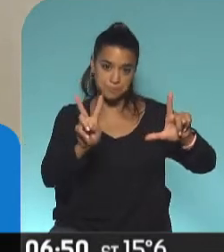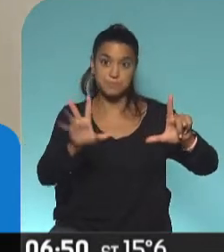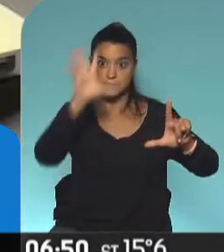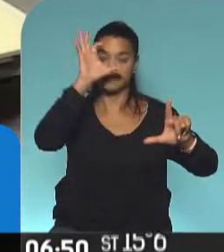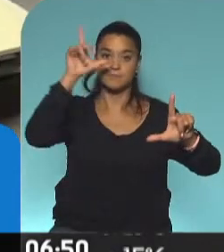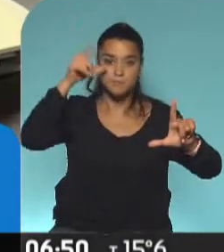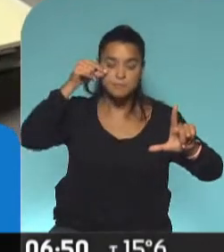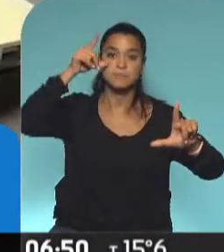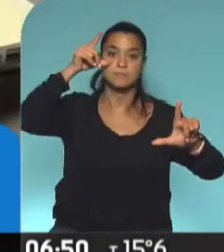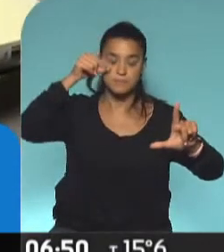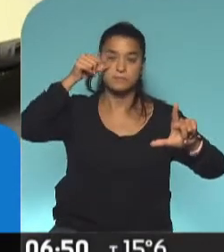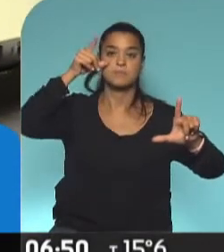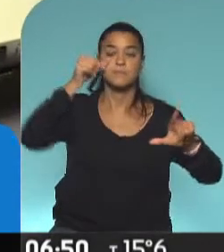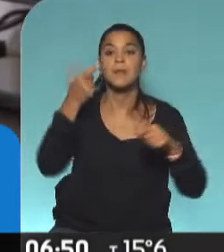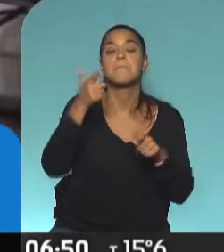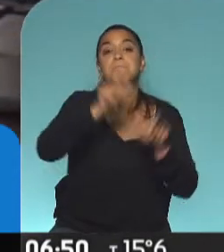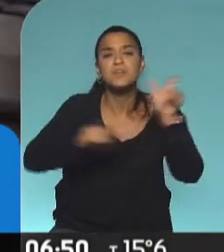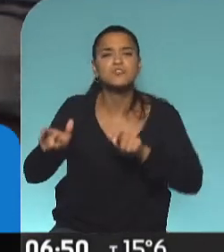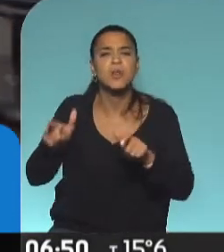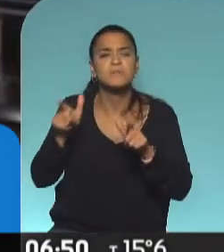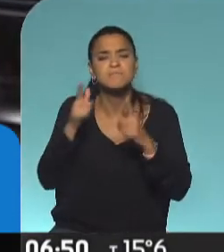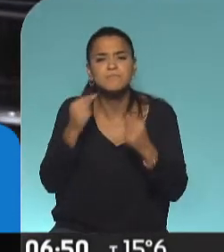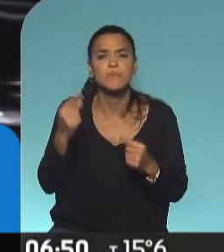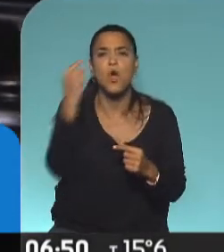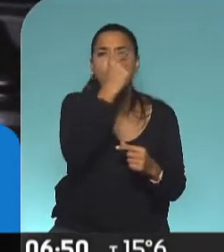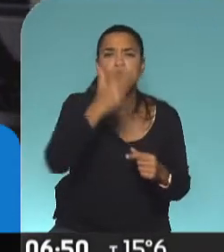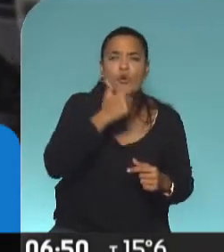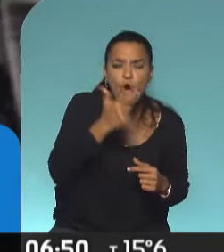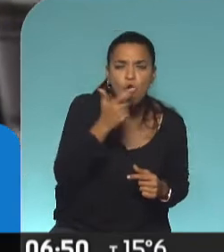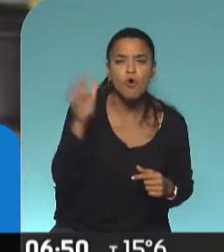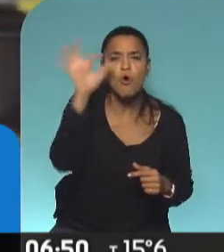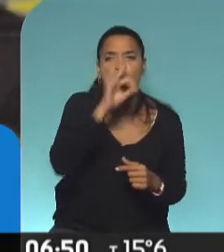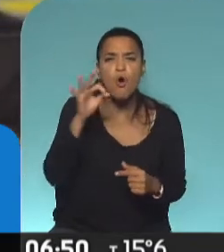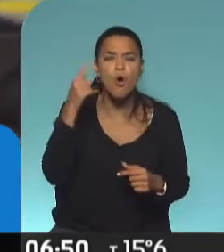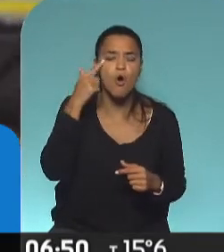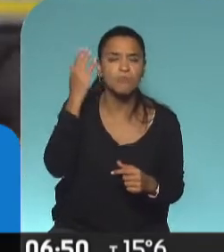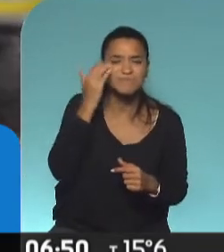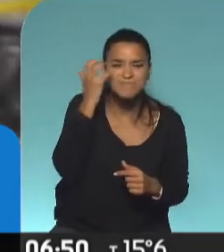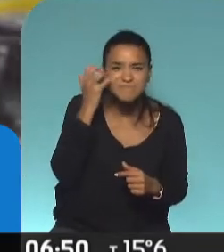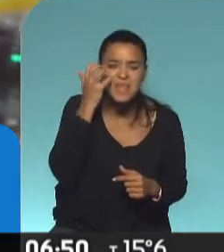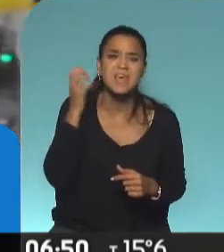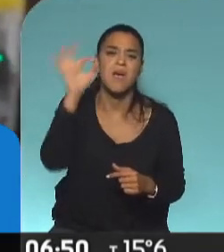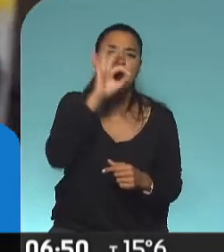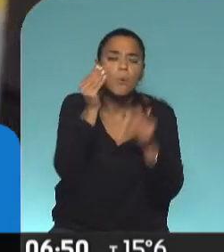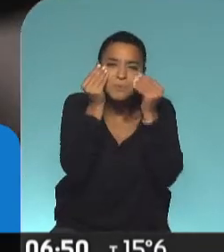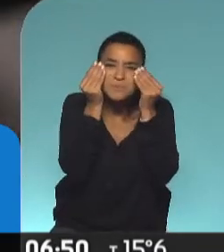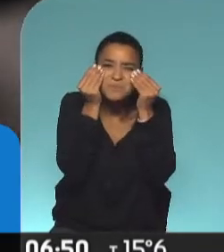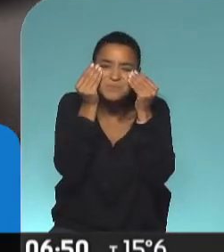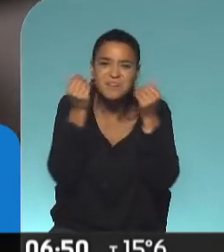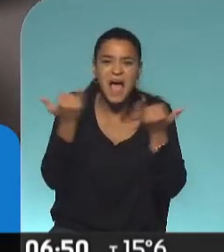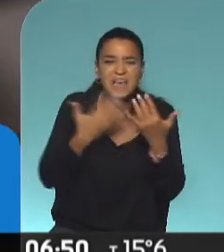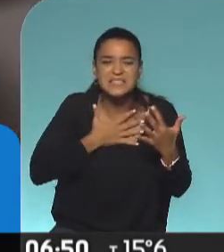el parpadear. Los pacientes suelen quejarse de ojo rojo, sensación de cuerpo extraño, sensación de arena en los